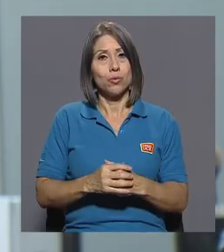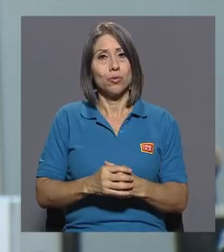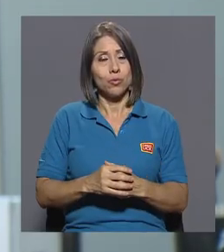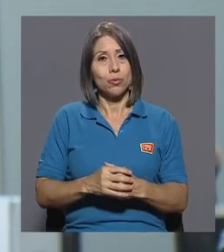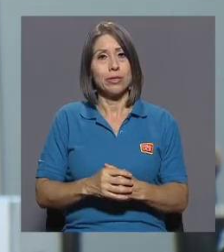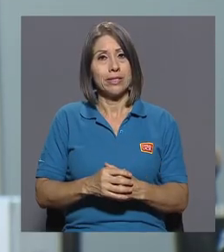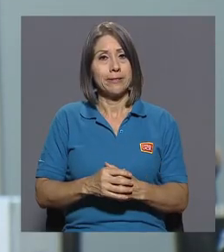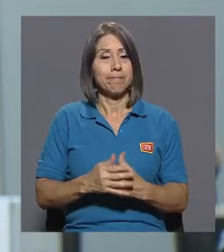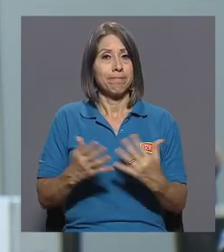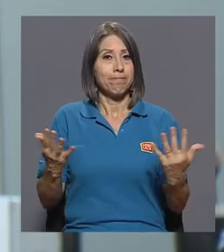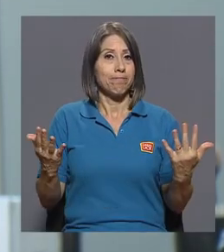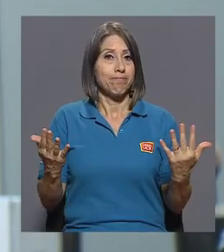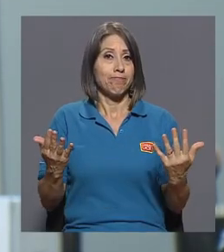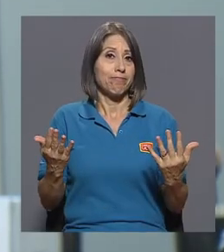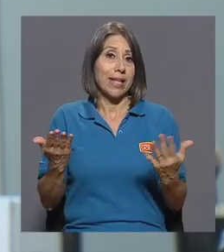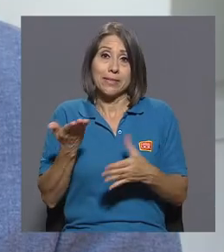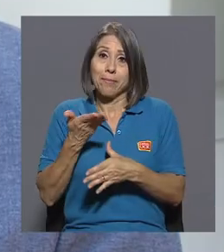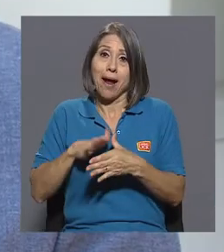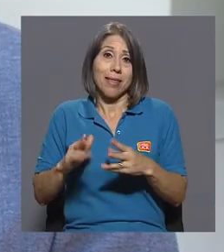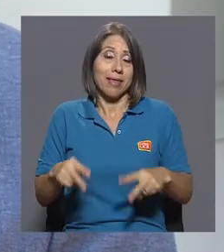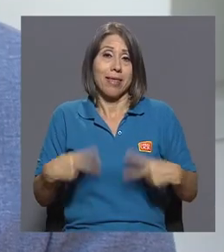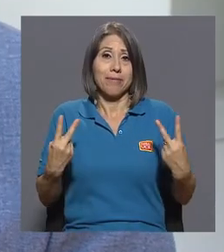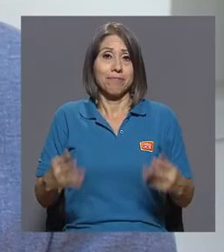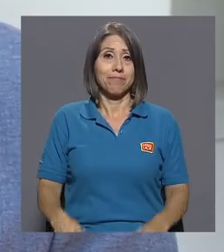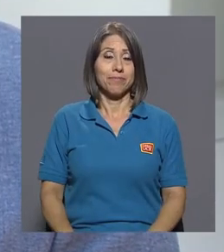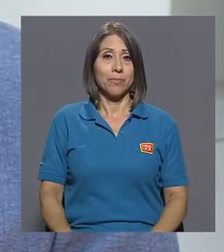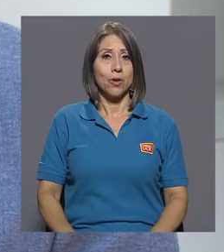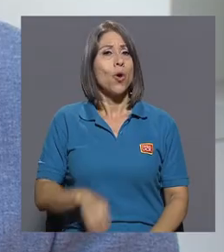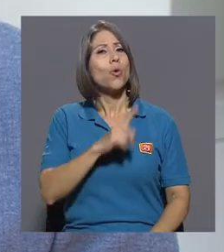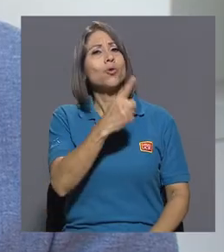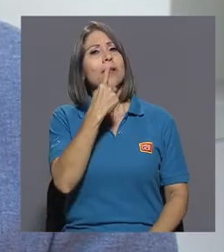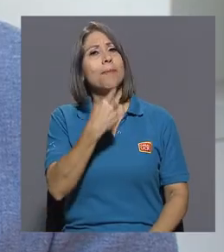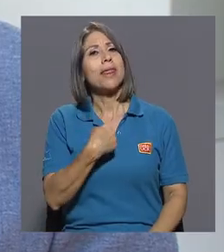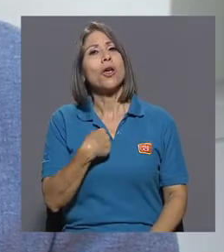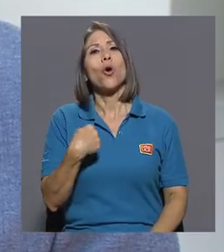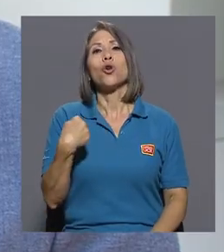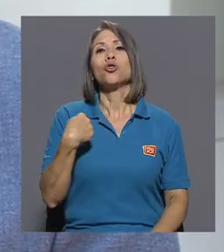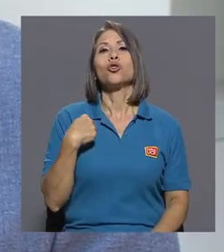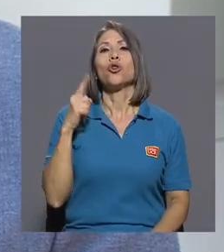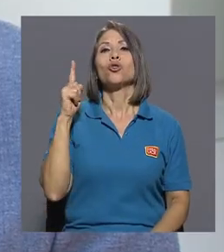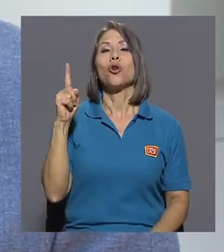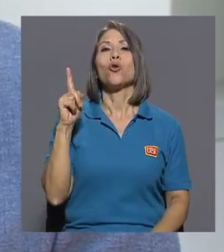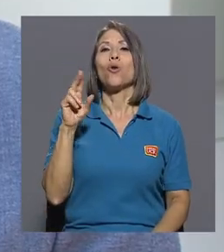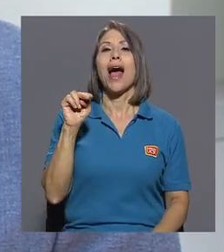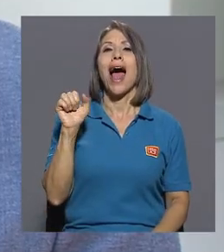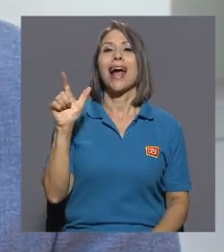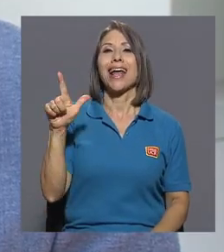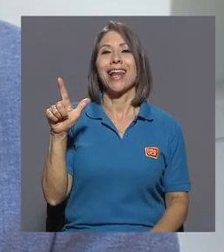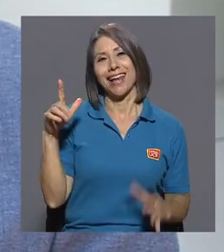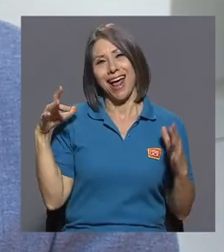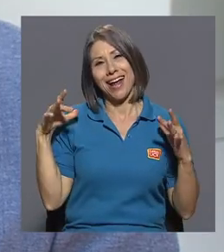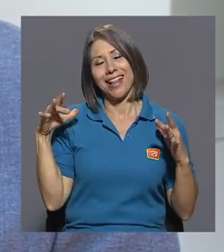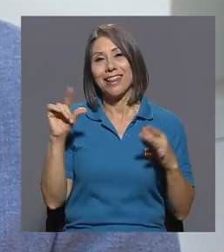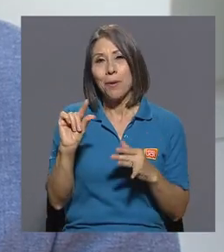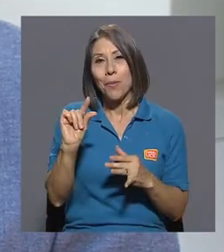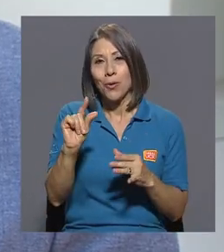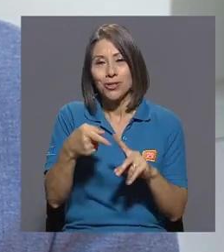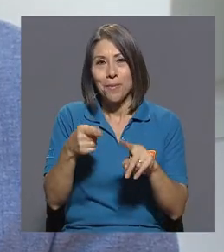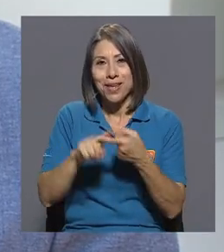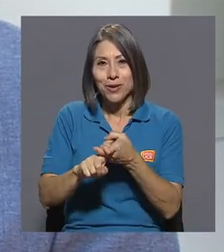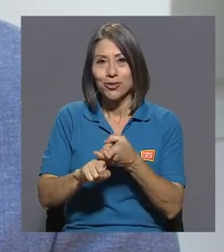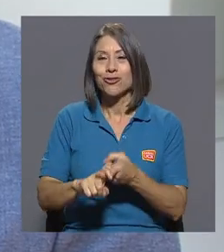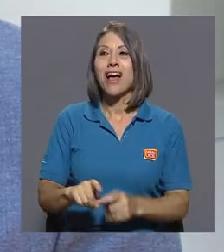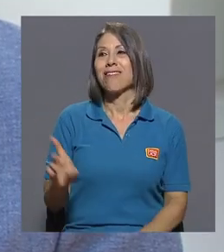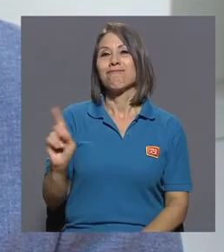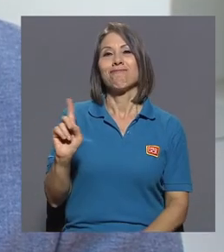es parte de... No. Usted me dijo, yo soy un ángel de pocos amigos. Ah, sí. Sí, no tengo muchos amigos. Por